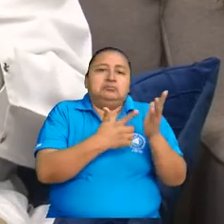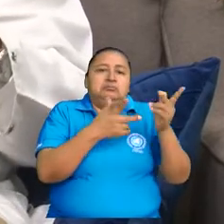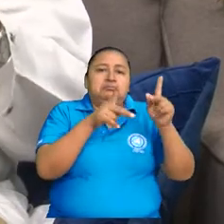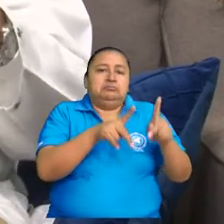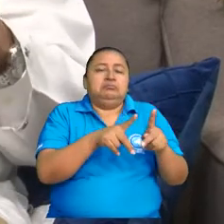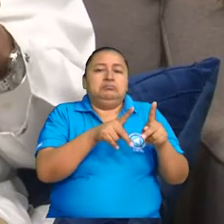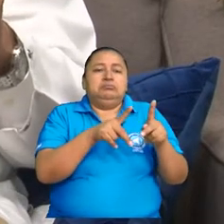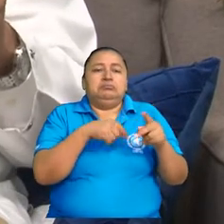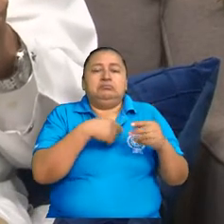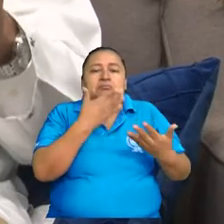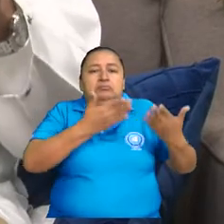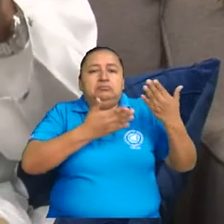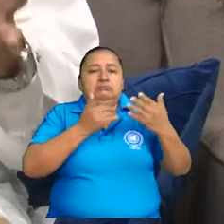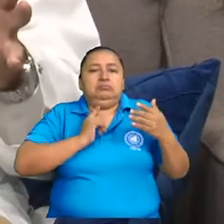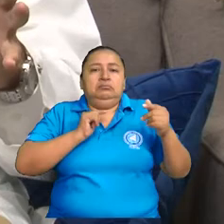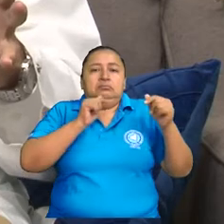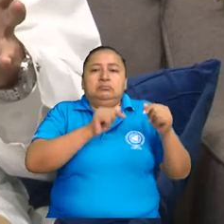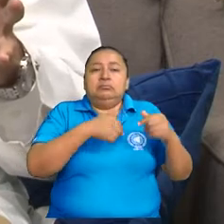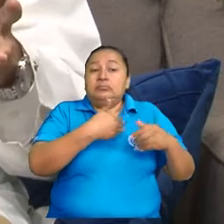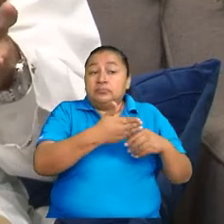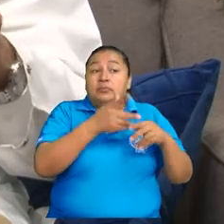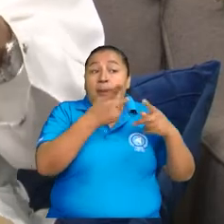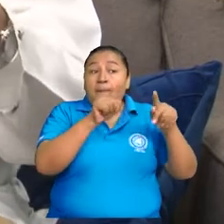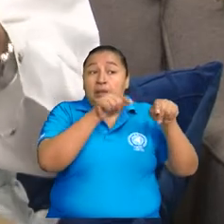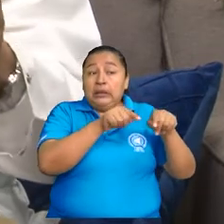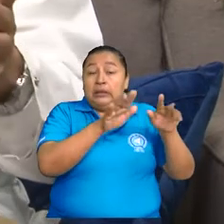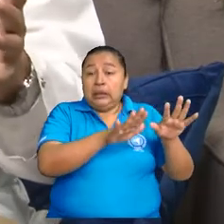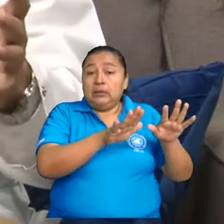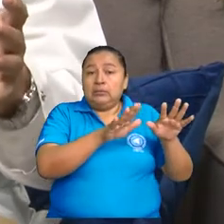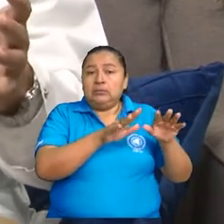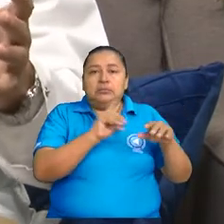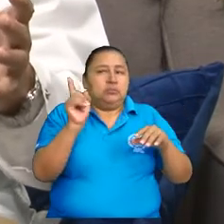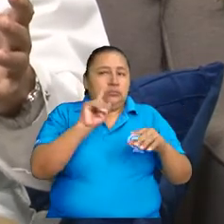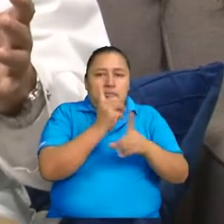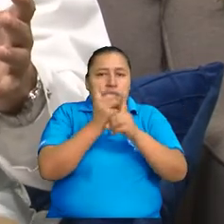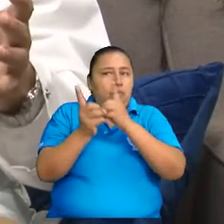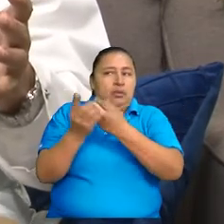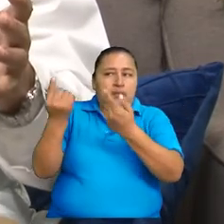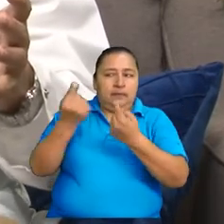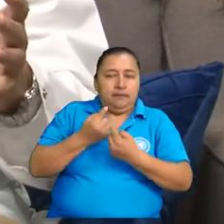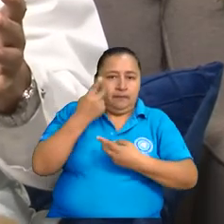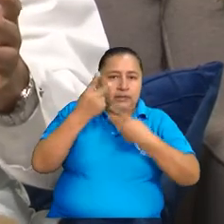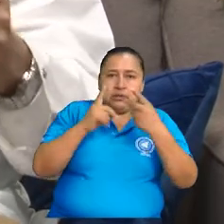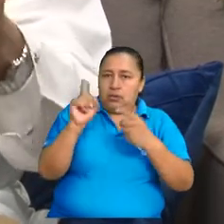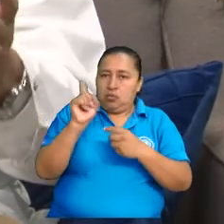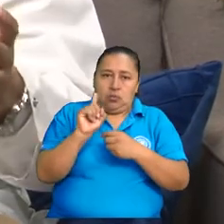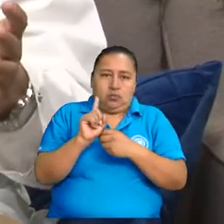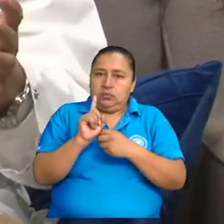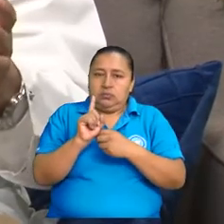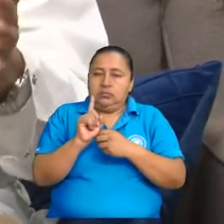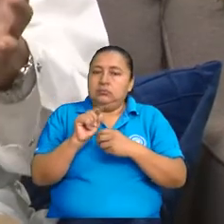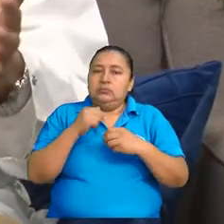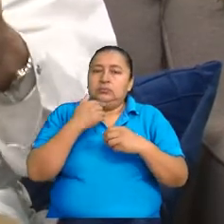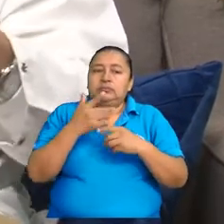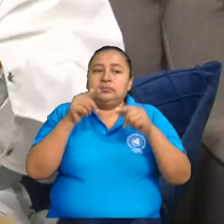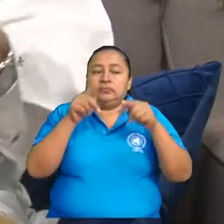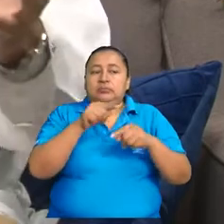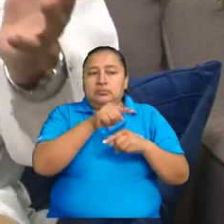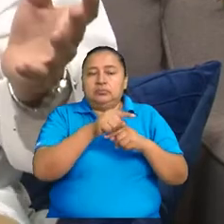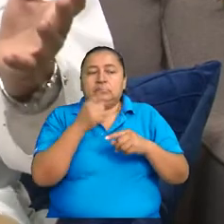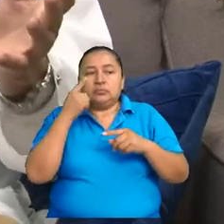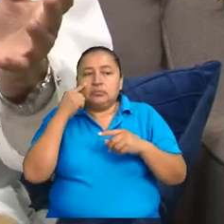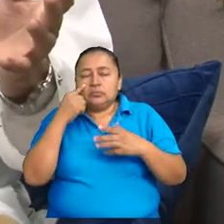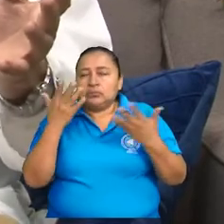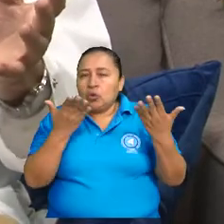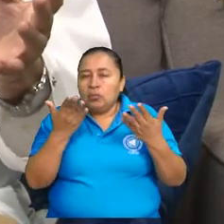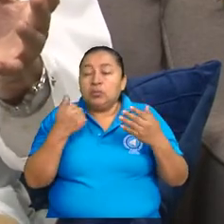que llegara a tener esos síntomas y está resguardada, pues no debe recibir visitas, ¿verdad? Ok. Porque, para que va a exponer